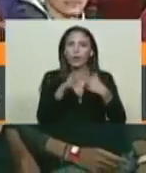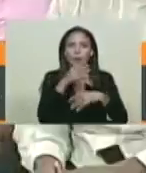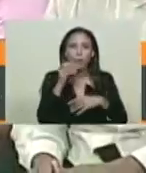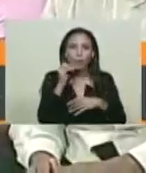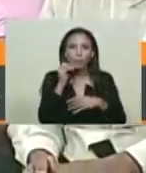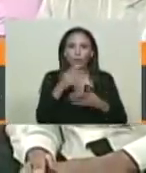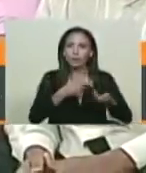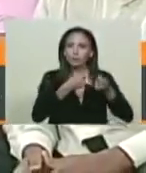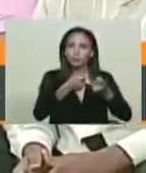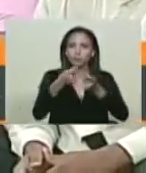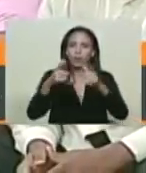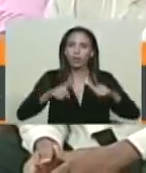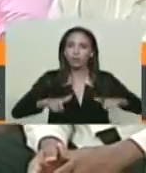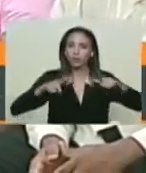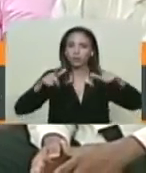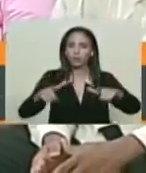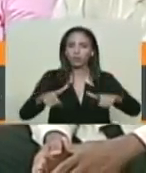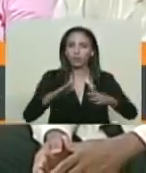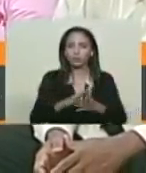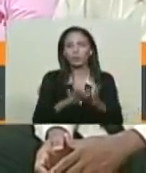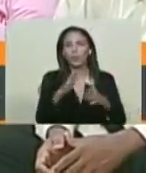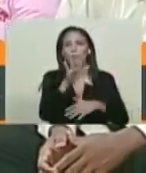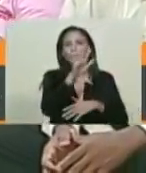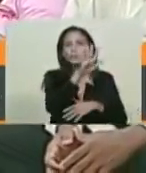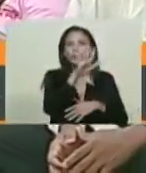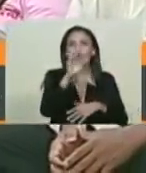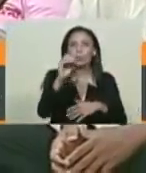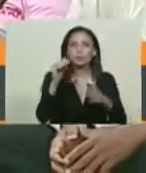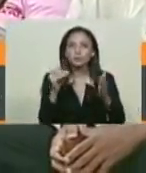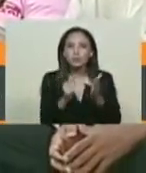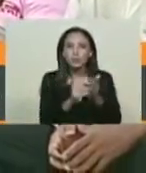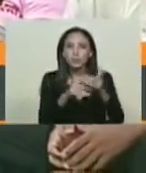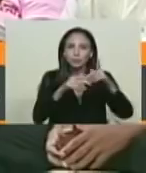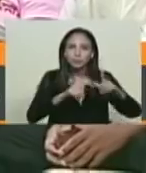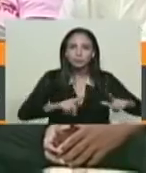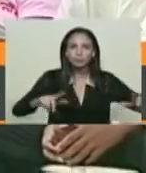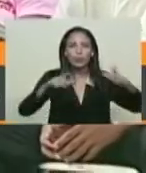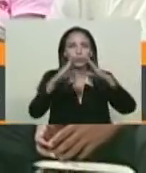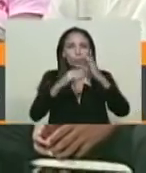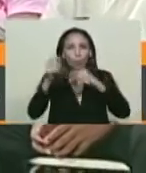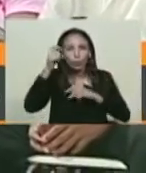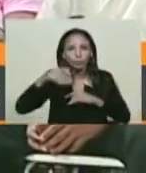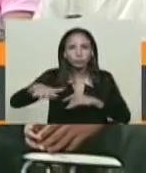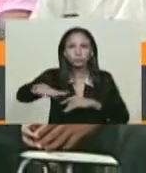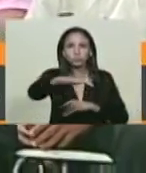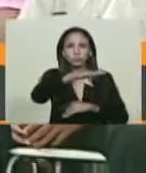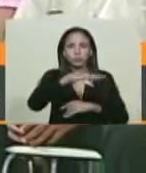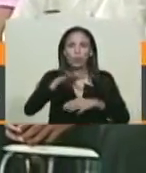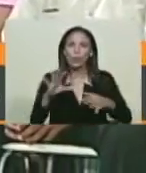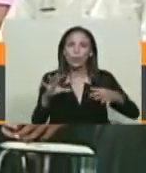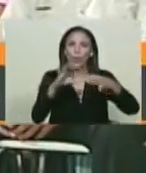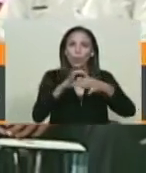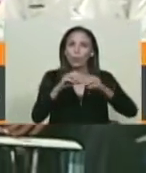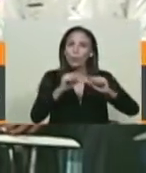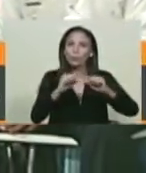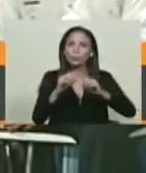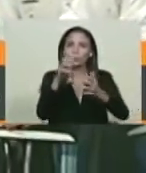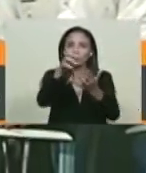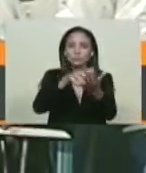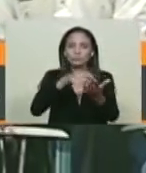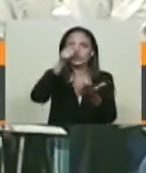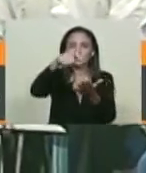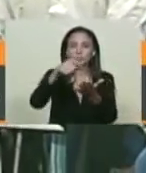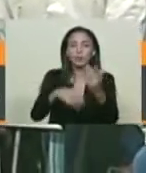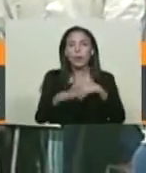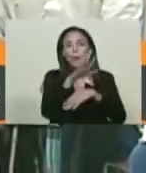tierra. Más de 50.000 hectáreas disponibles en todo el territorio nacional, vinculados al desarrollo del motor agroalimentario y al plan de